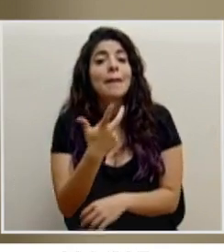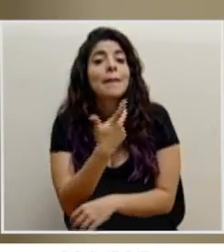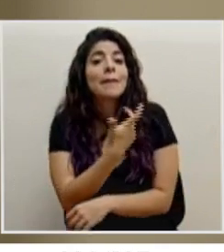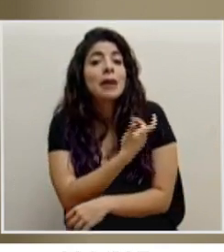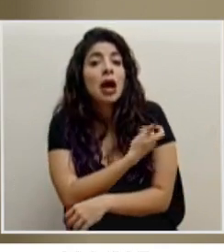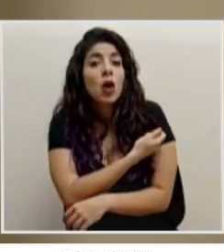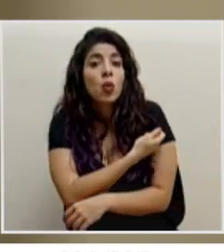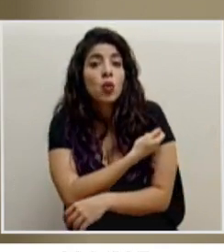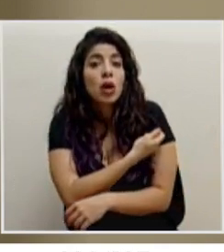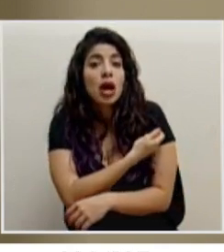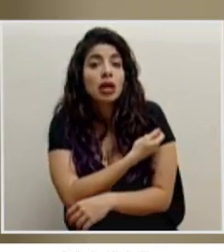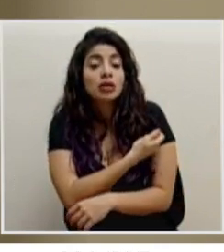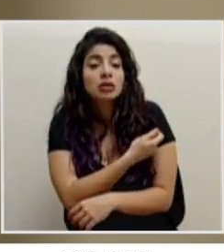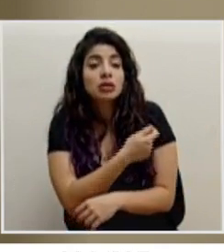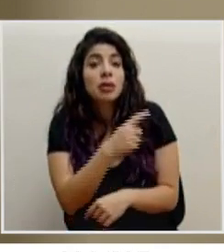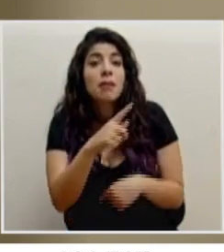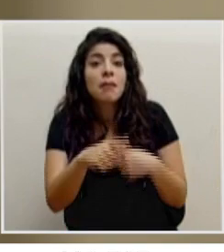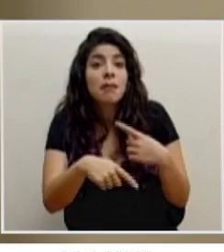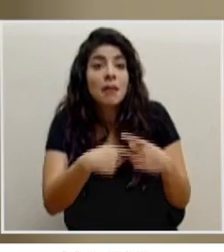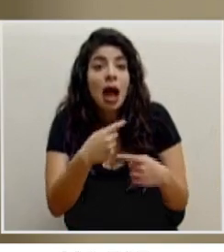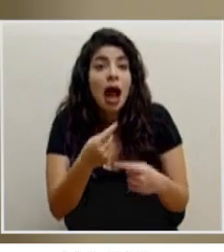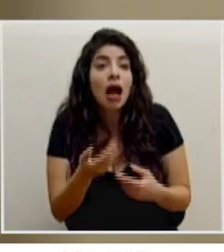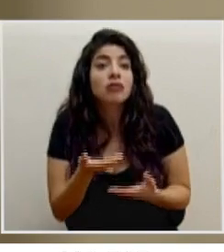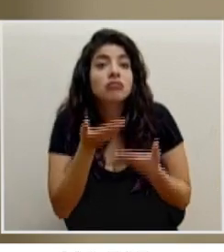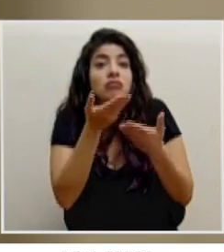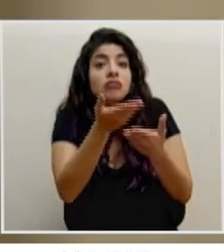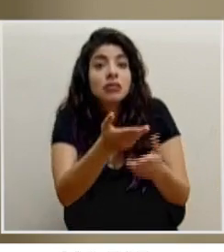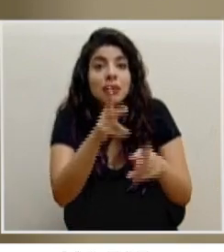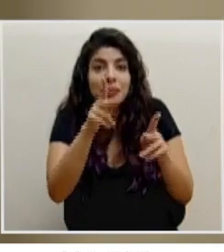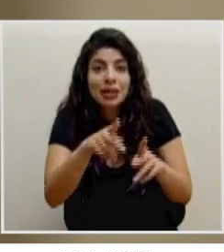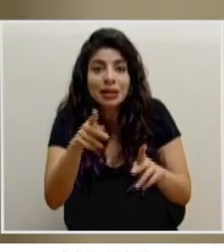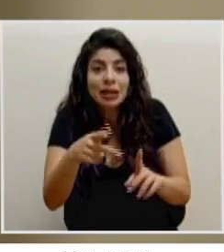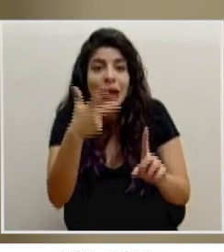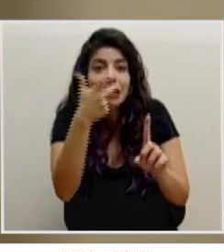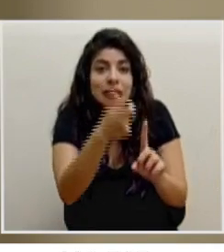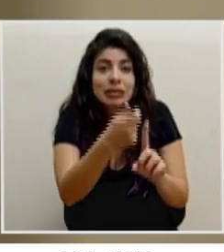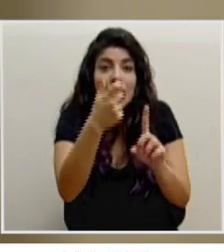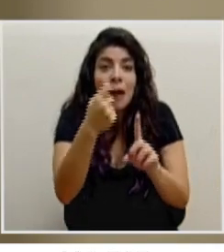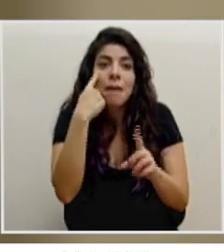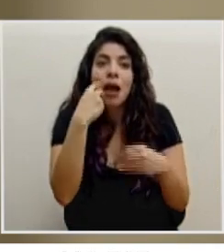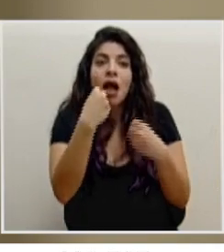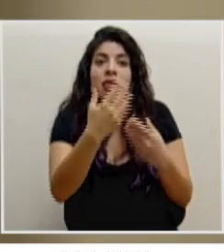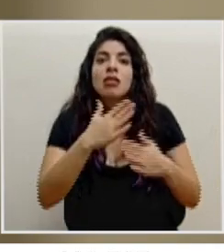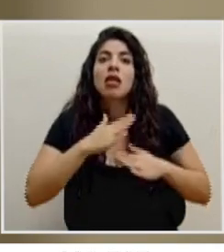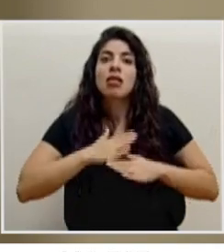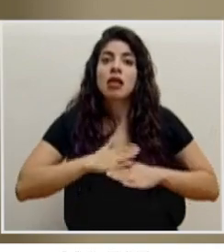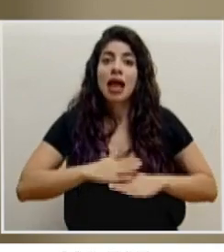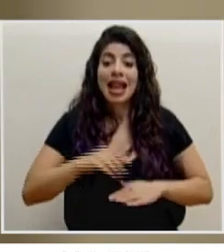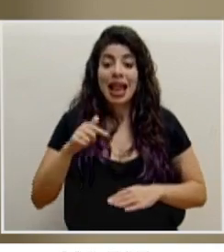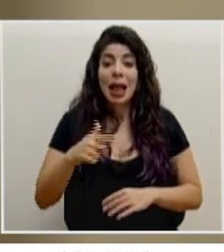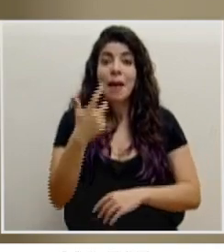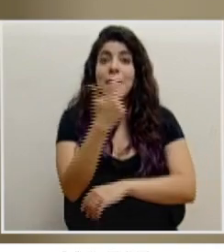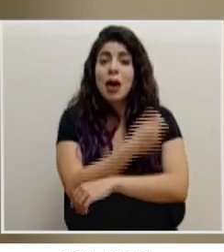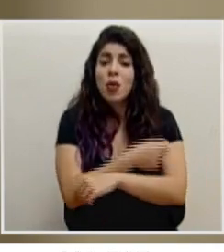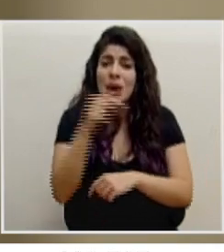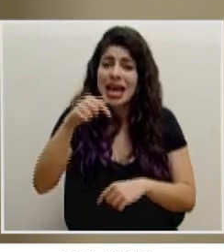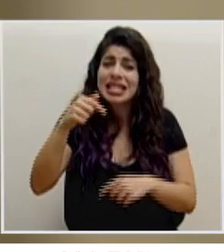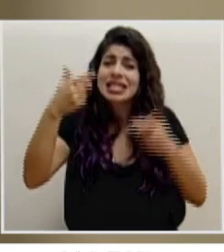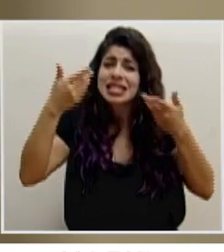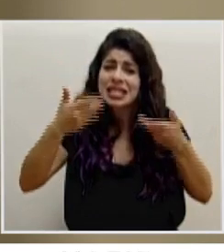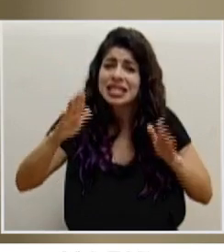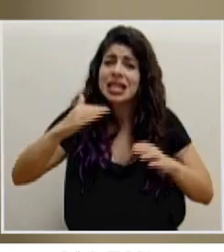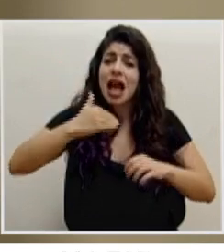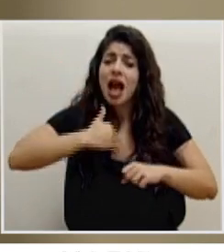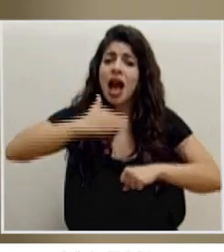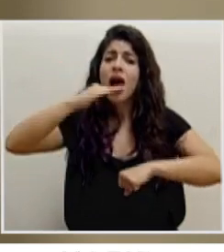vacunas que se aplican, que llevamos a la población para estar tranquilos, ya han sido autorizadas